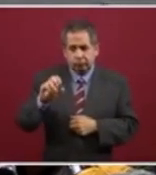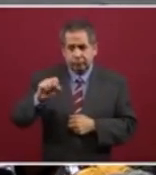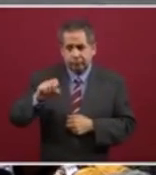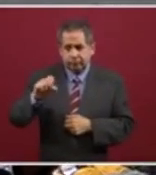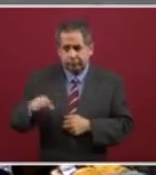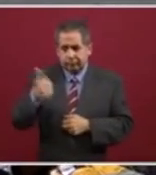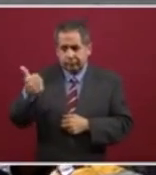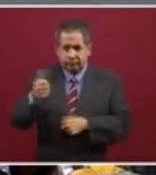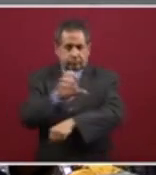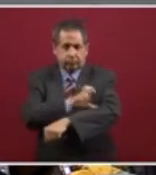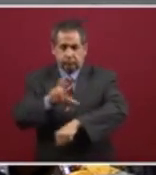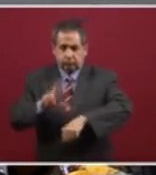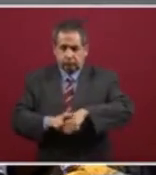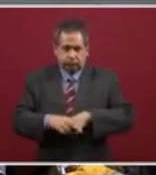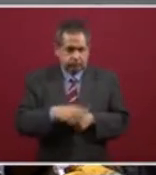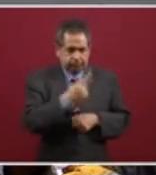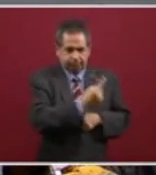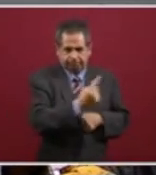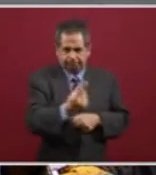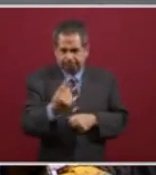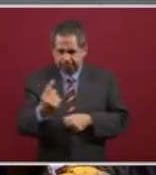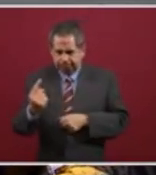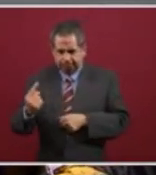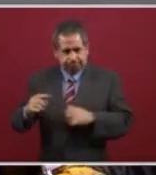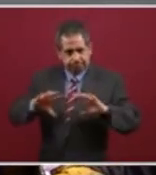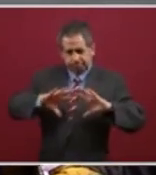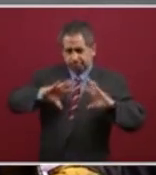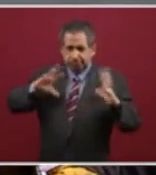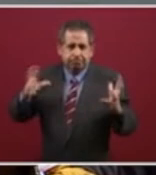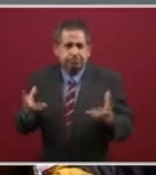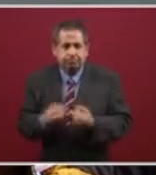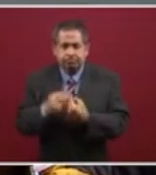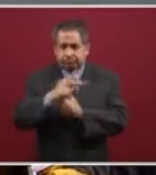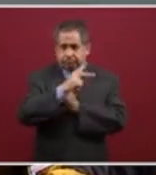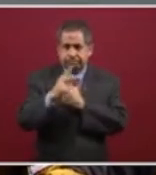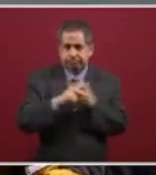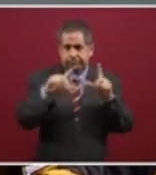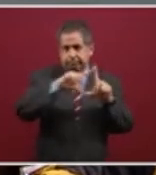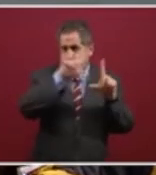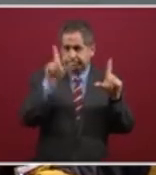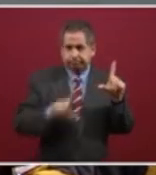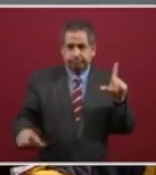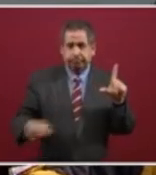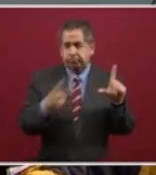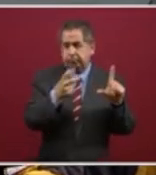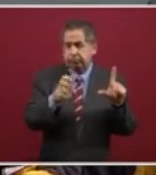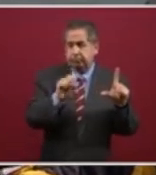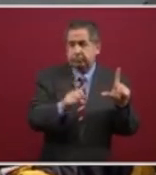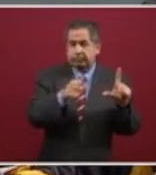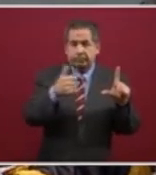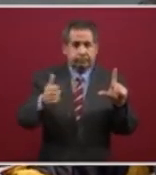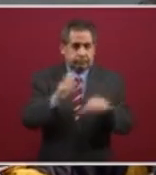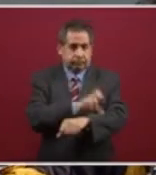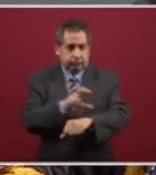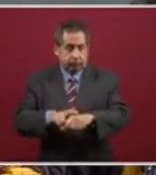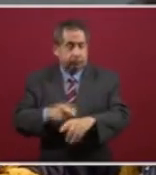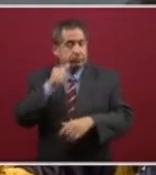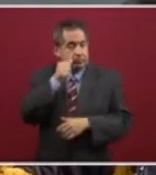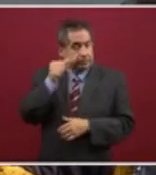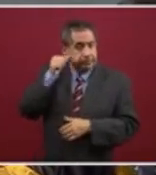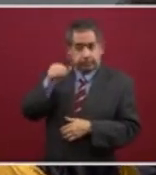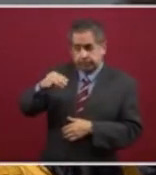el presidente de méxico andrés manuel lópez obrador aseguró que el despliegue de 6.000 elementos de la guardia nacional a la frontera